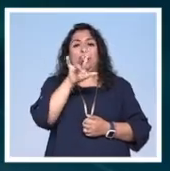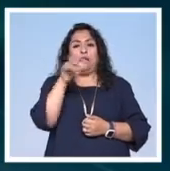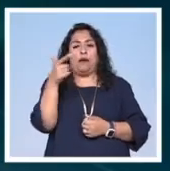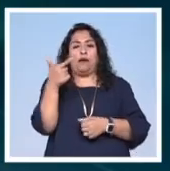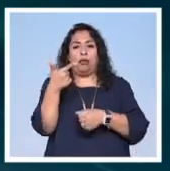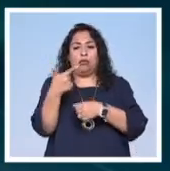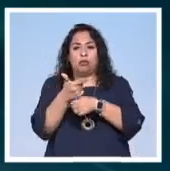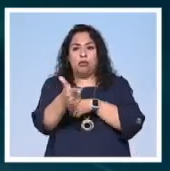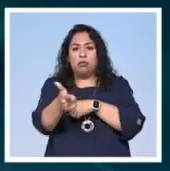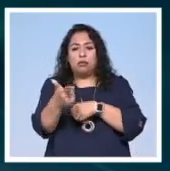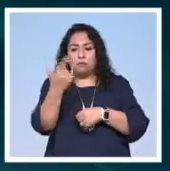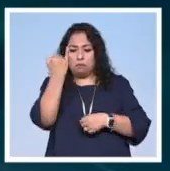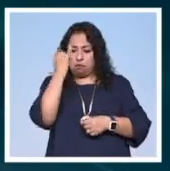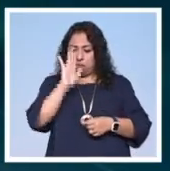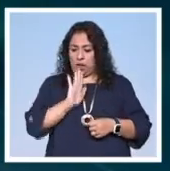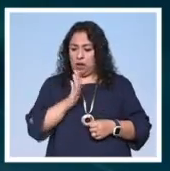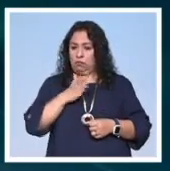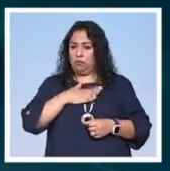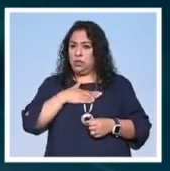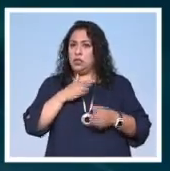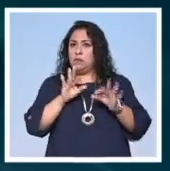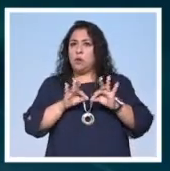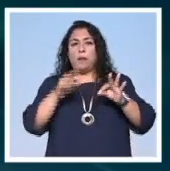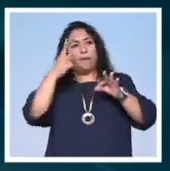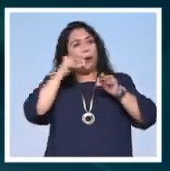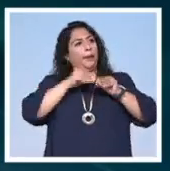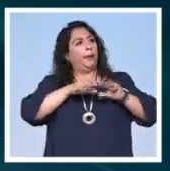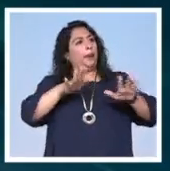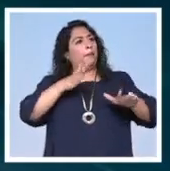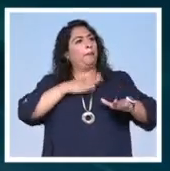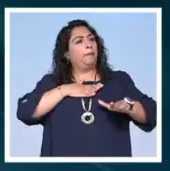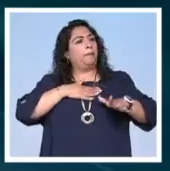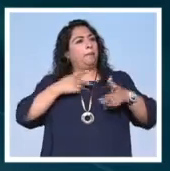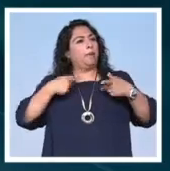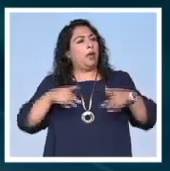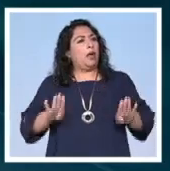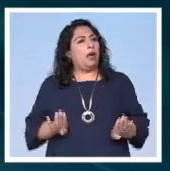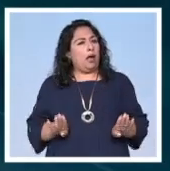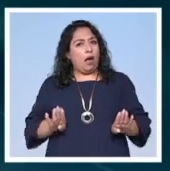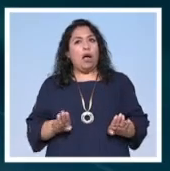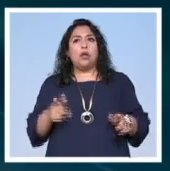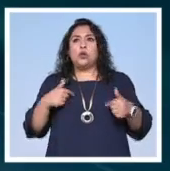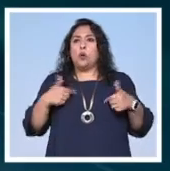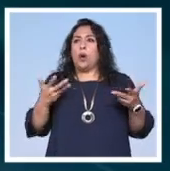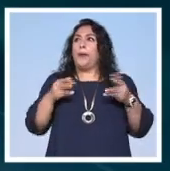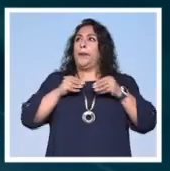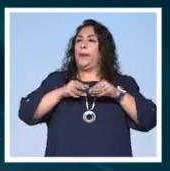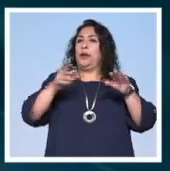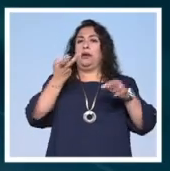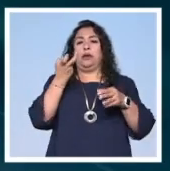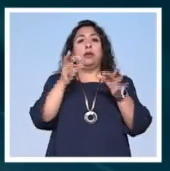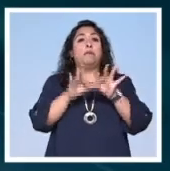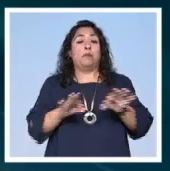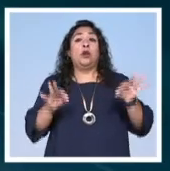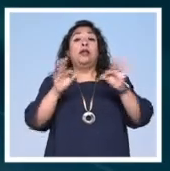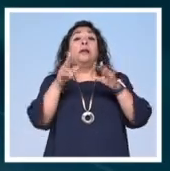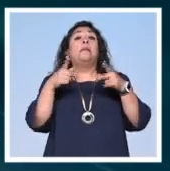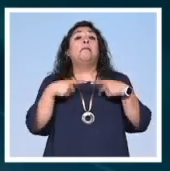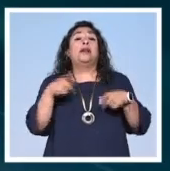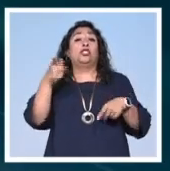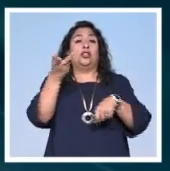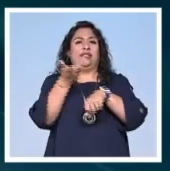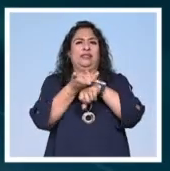su imagen es importante para hacer difusión de su propia personalidad y de sus acciones Entonces el público